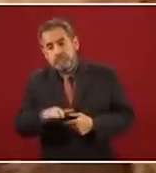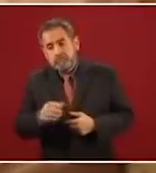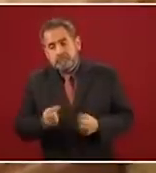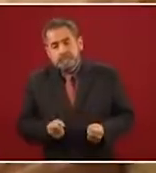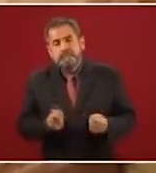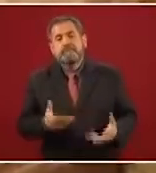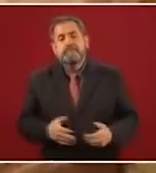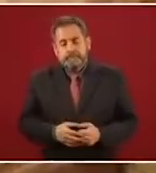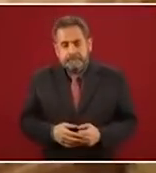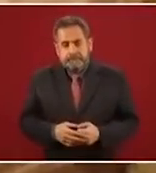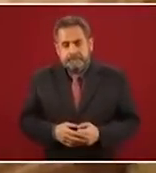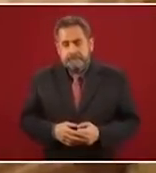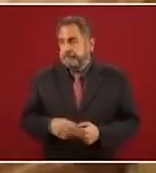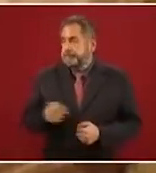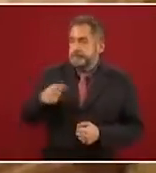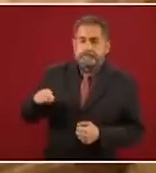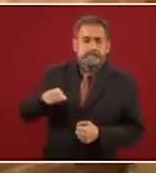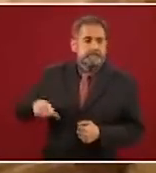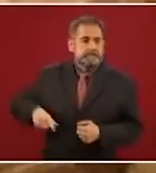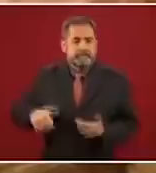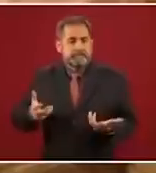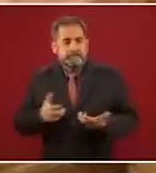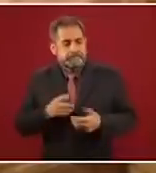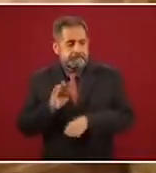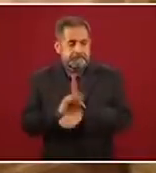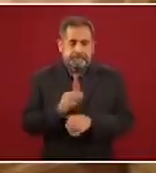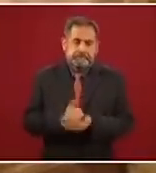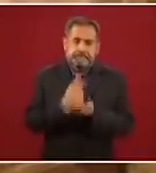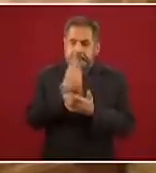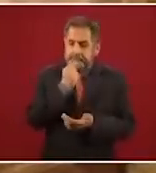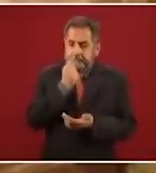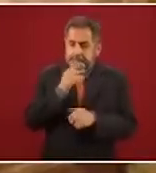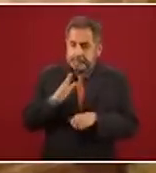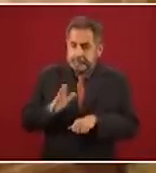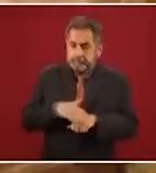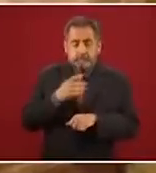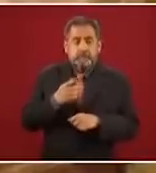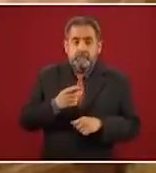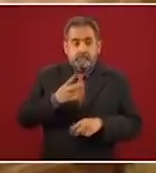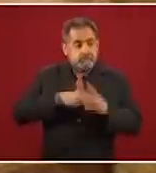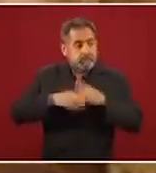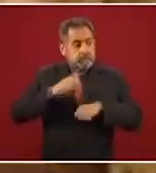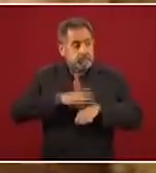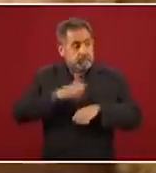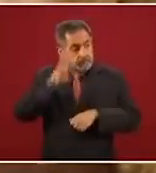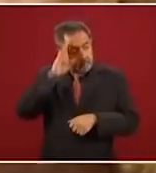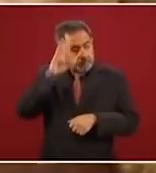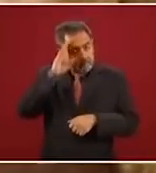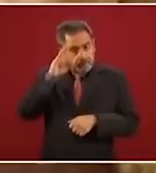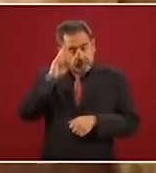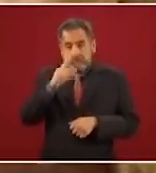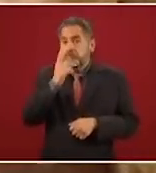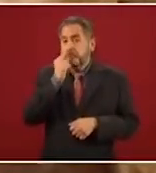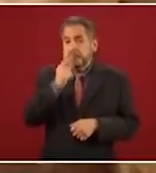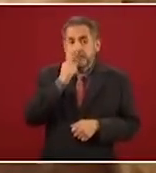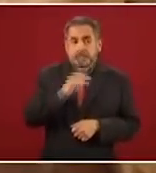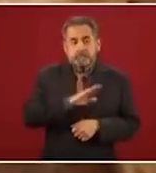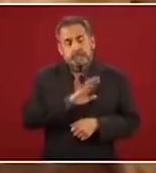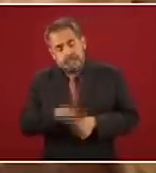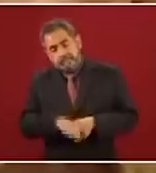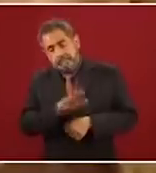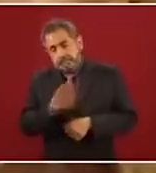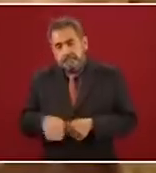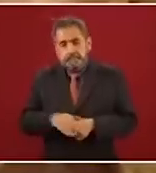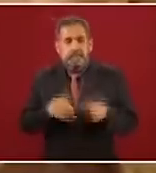va a hacer su gobierno para atender este caso? Porque cada vez es más el número de elementos en servicios que pierden la vida